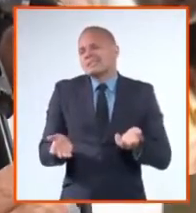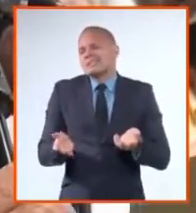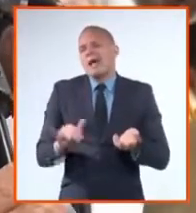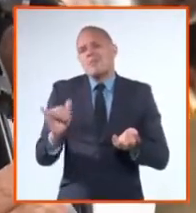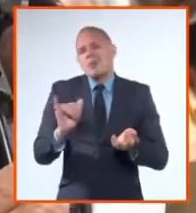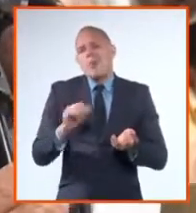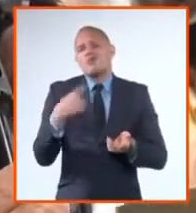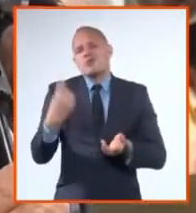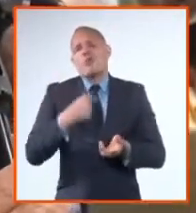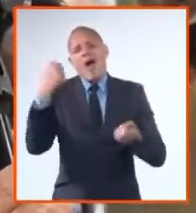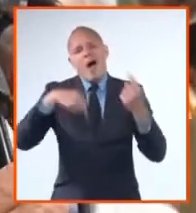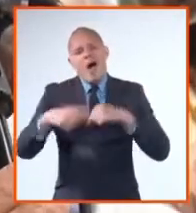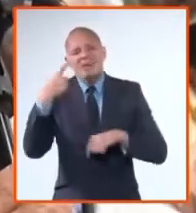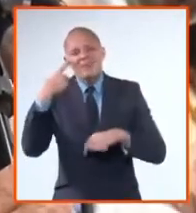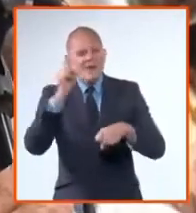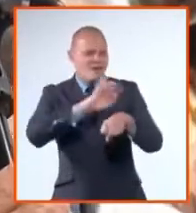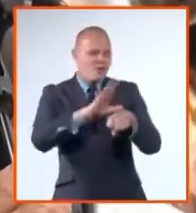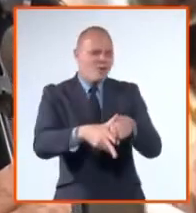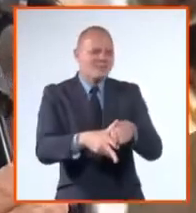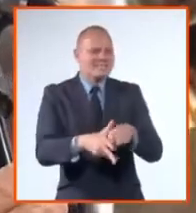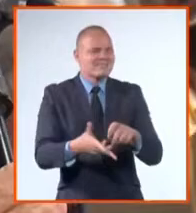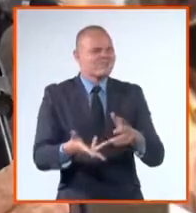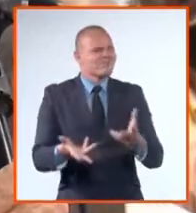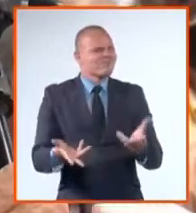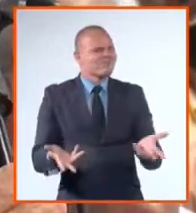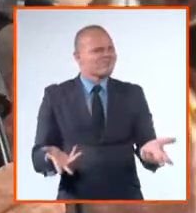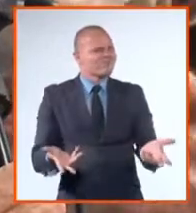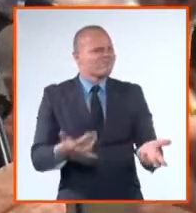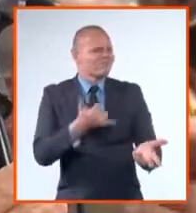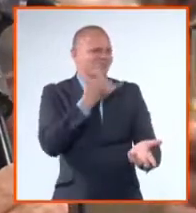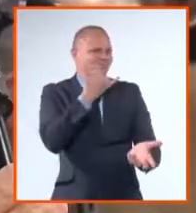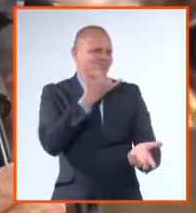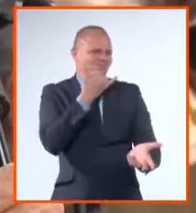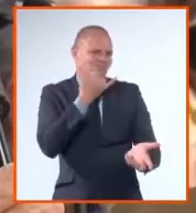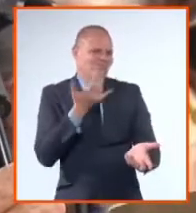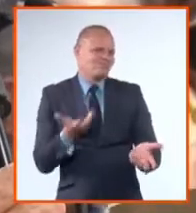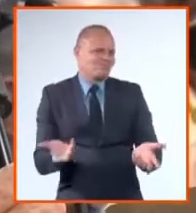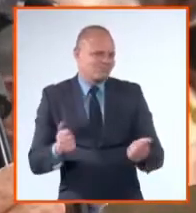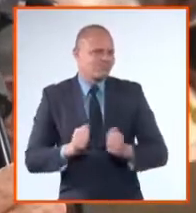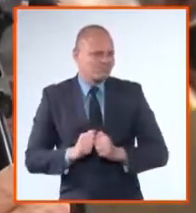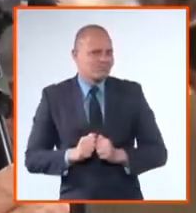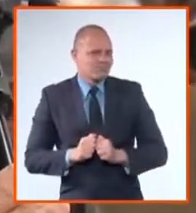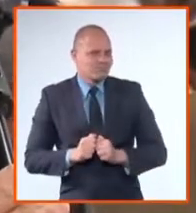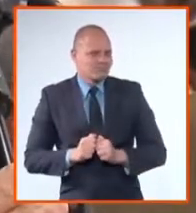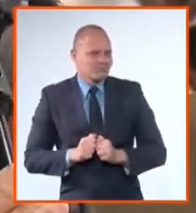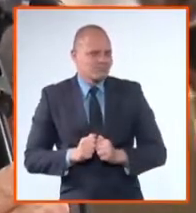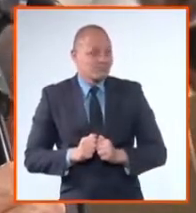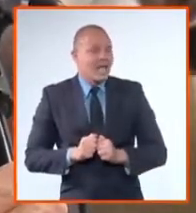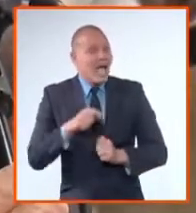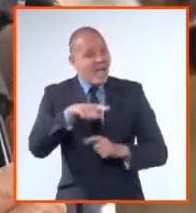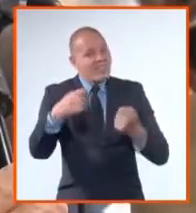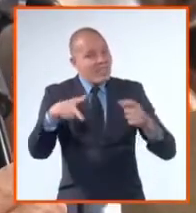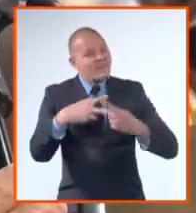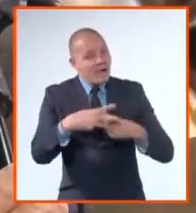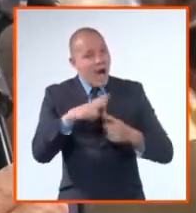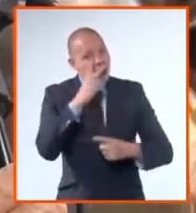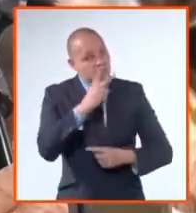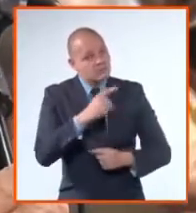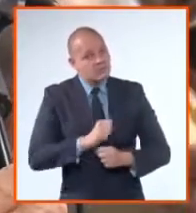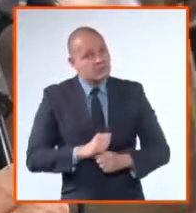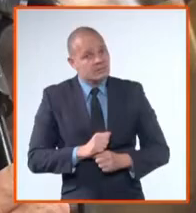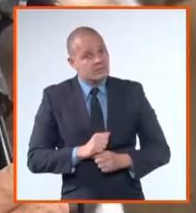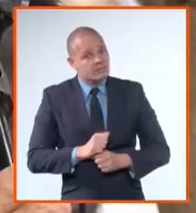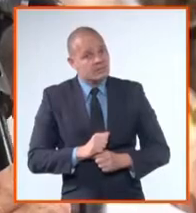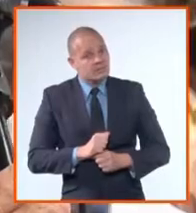enfermedades, justificada, pero que hay que atenderla. Pero además ya los aspectos organizativos, porque hay cuestiones estas que hay